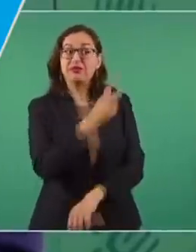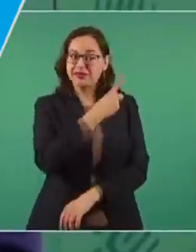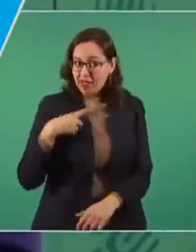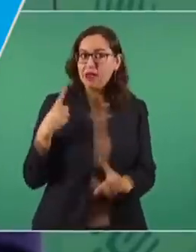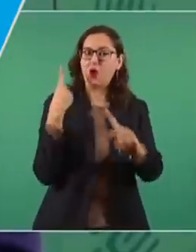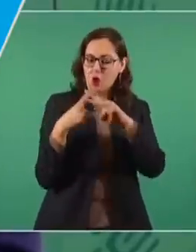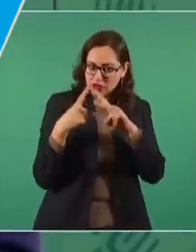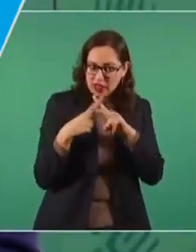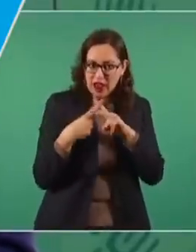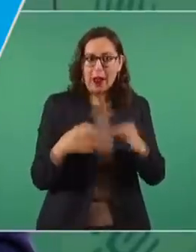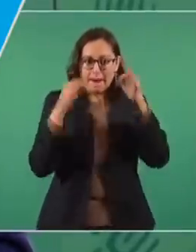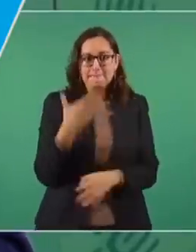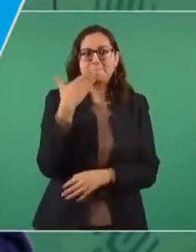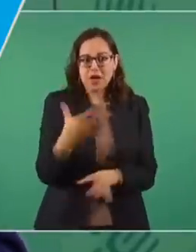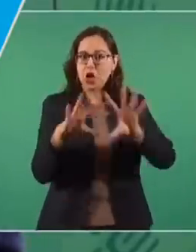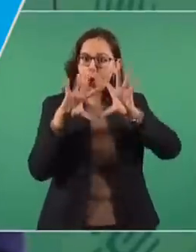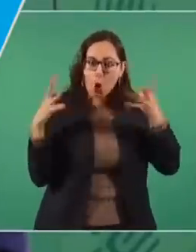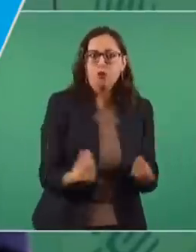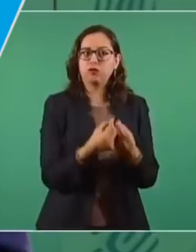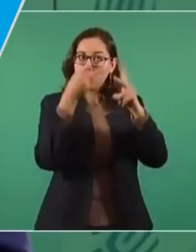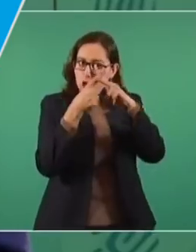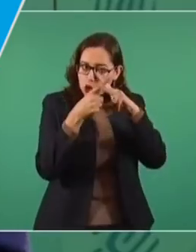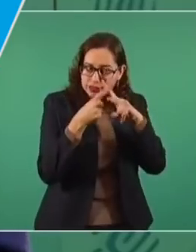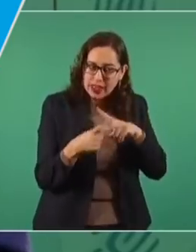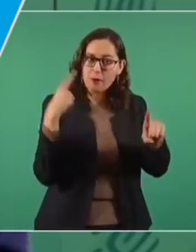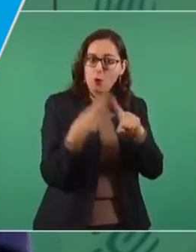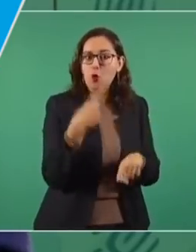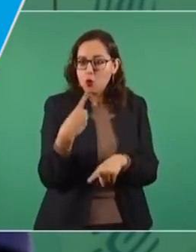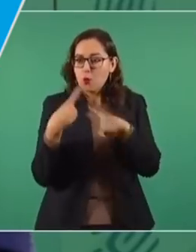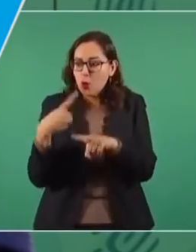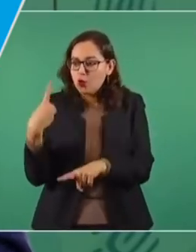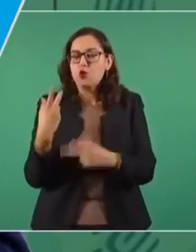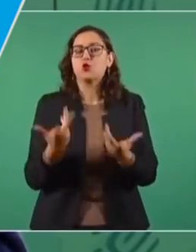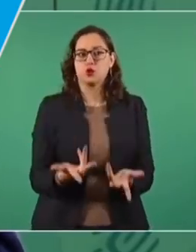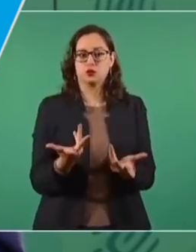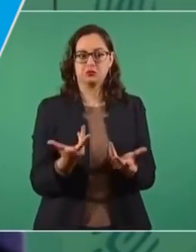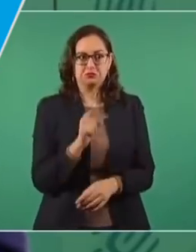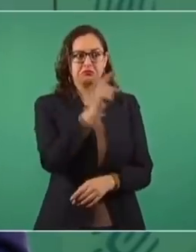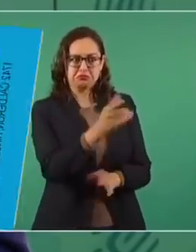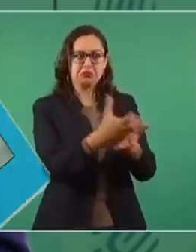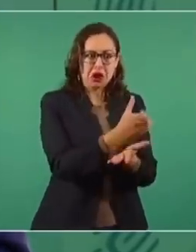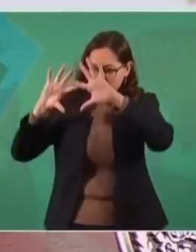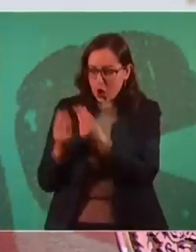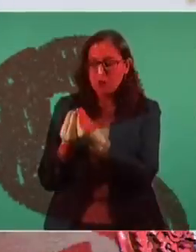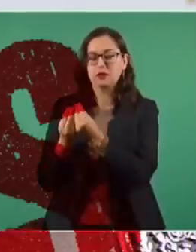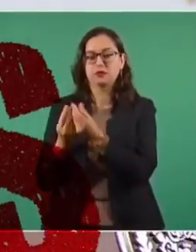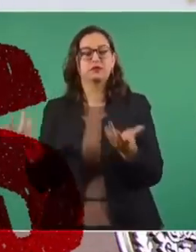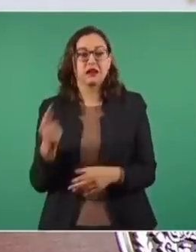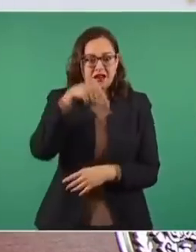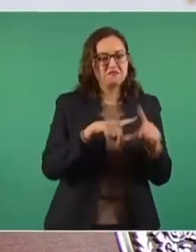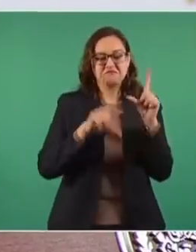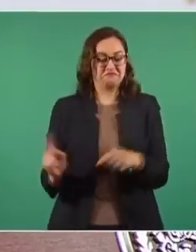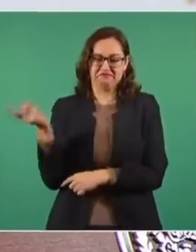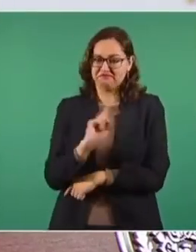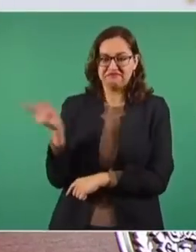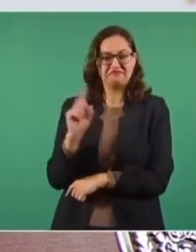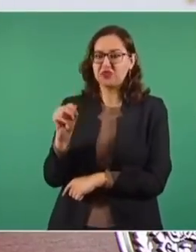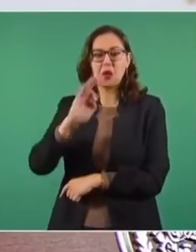que se cuenten todos los votos. Y se reconoce el triunfo. Y aquí no se aceptó.